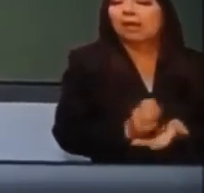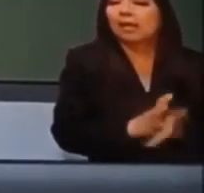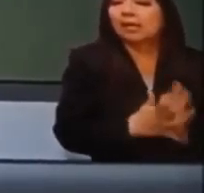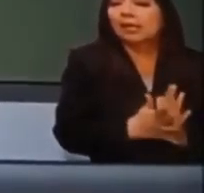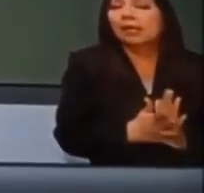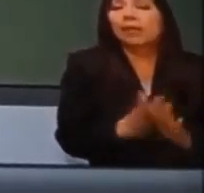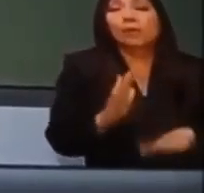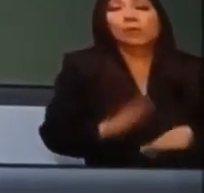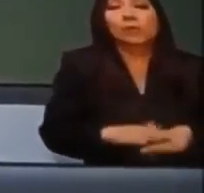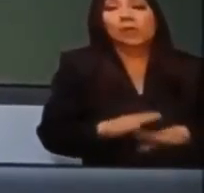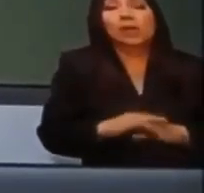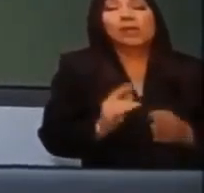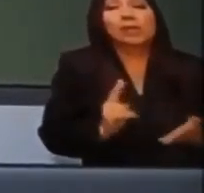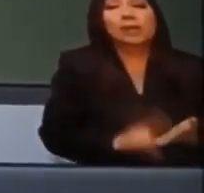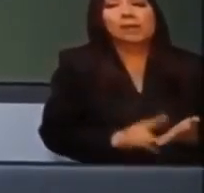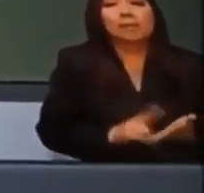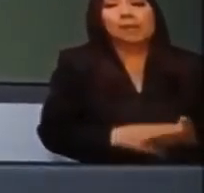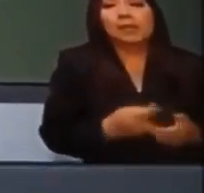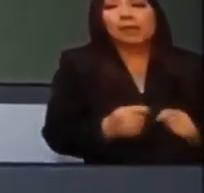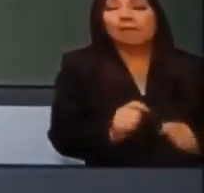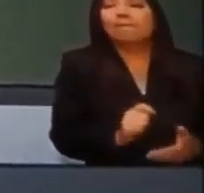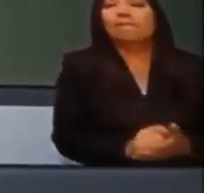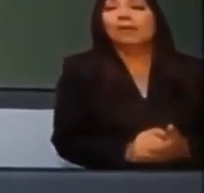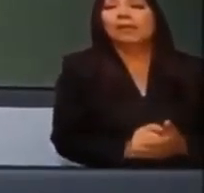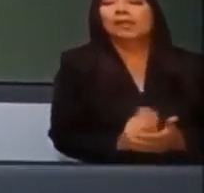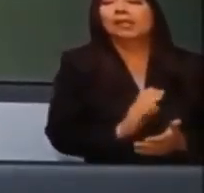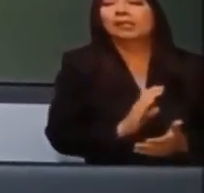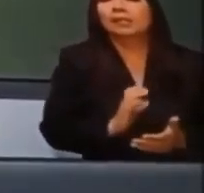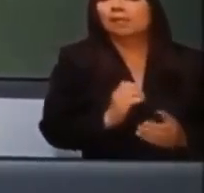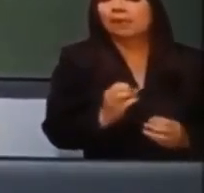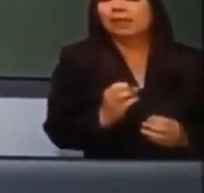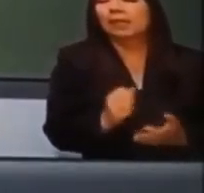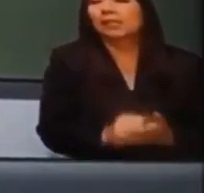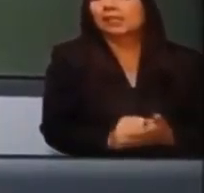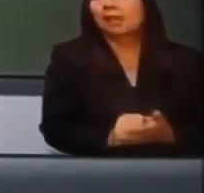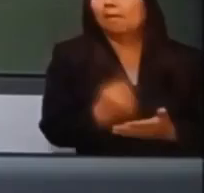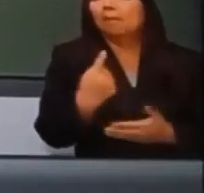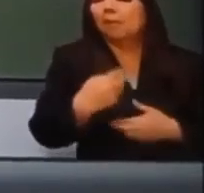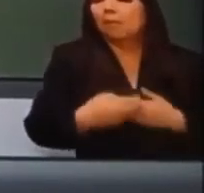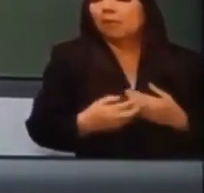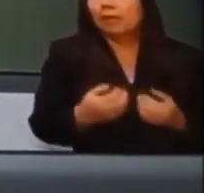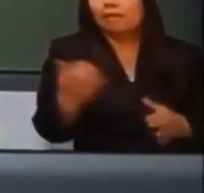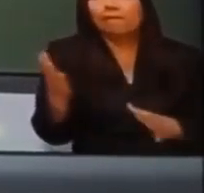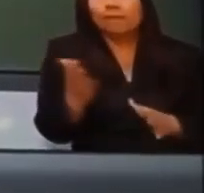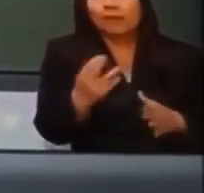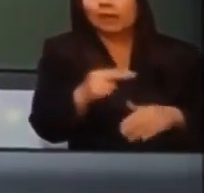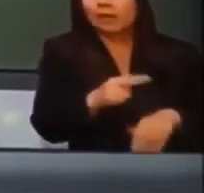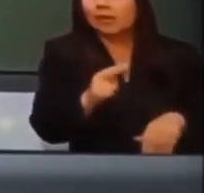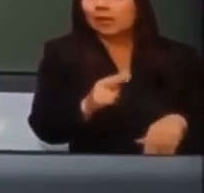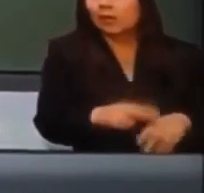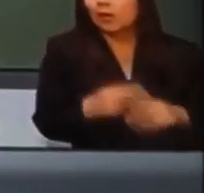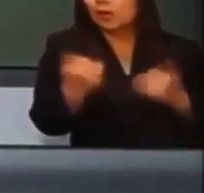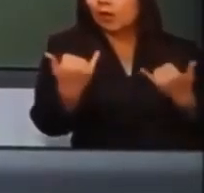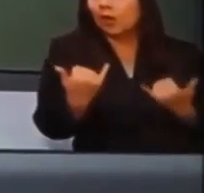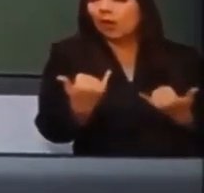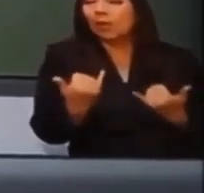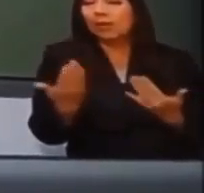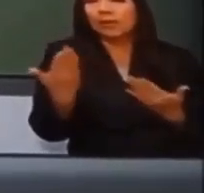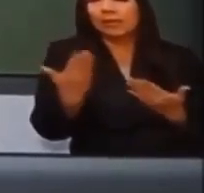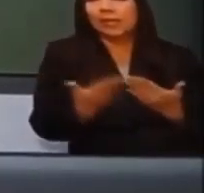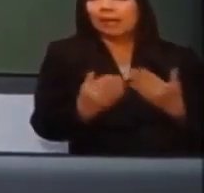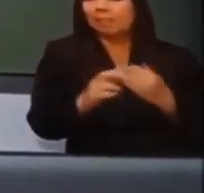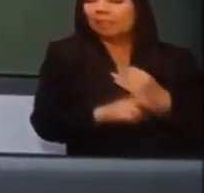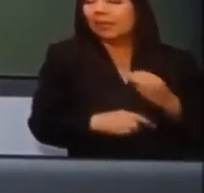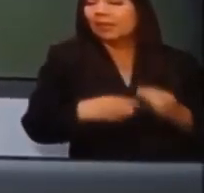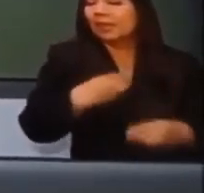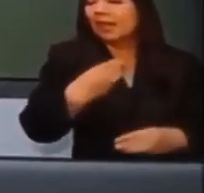gratuitos respecto del impuesto general a las ventas en caso de estado de emergencia por desastres producidos por fenómenos naturales, los cuales ahora son recurrentes en el